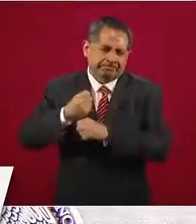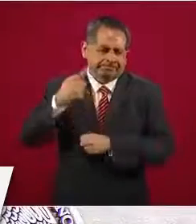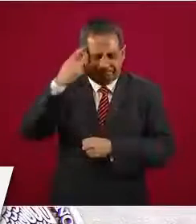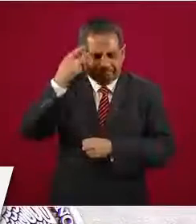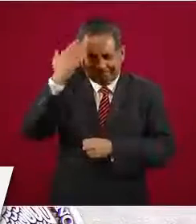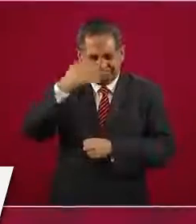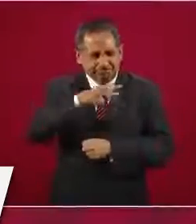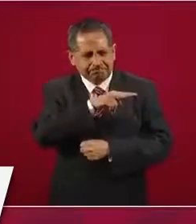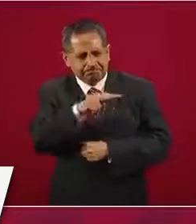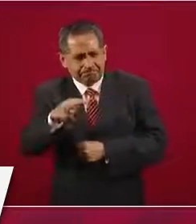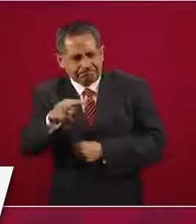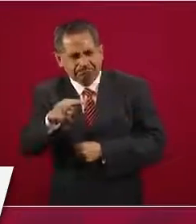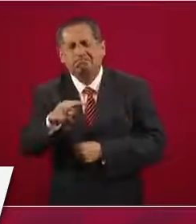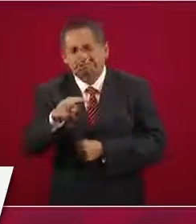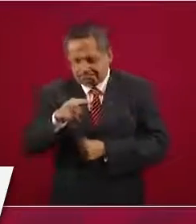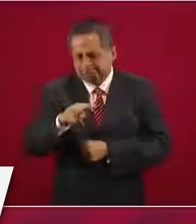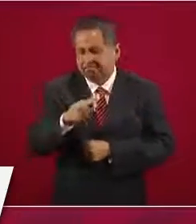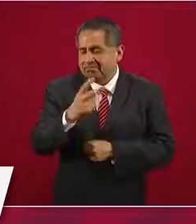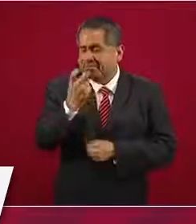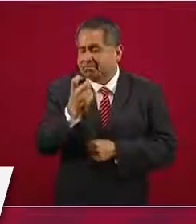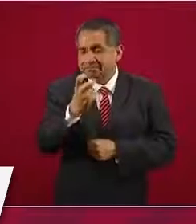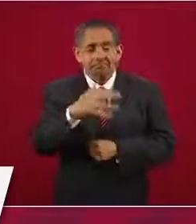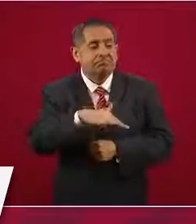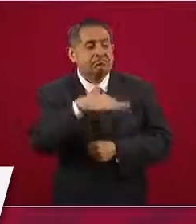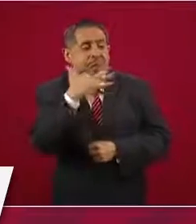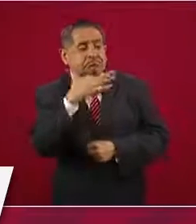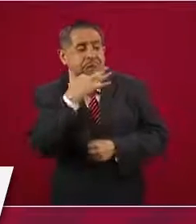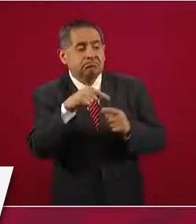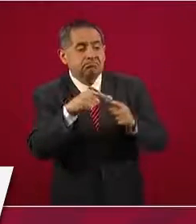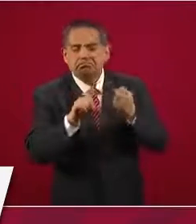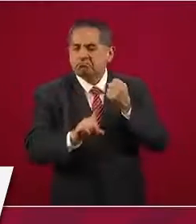de que es el principal problema de México.